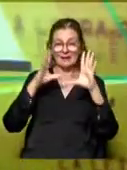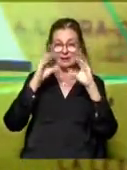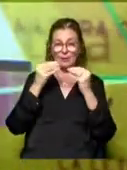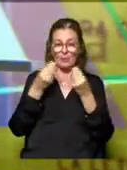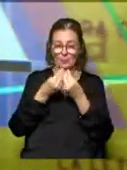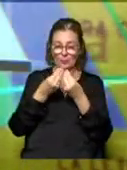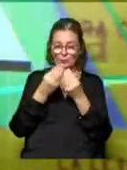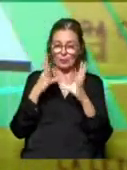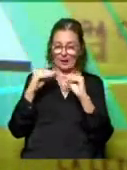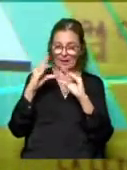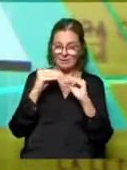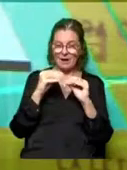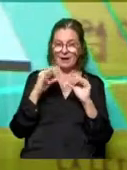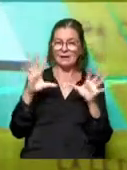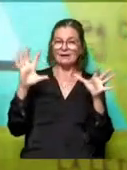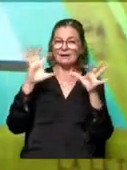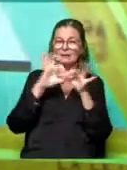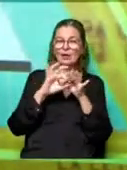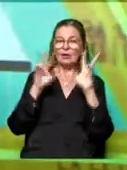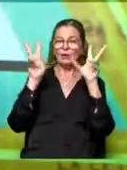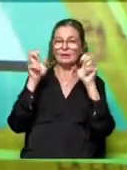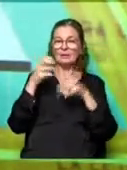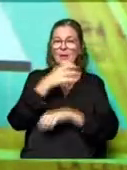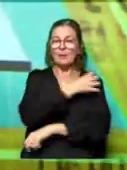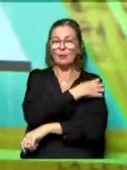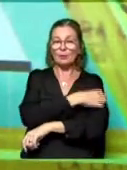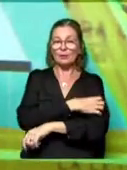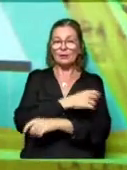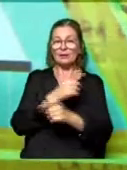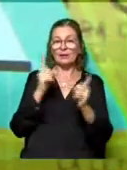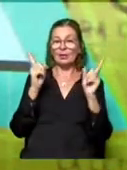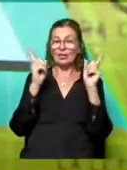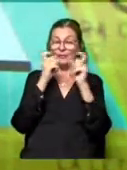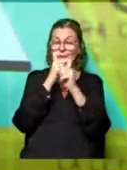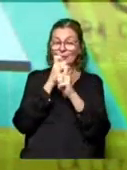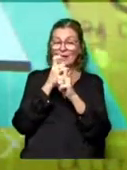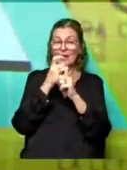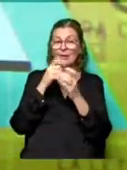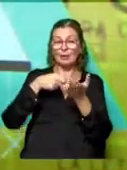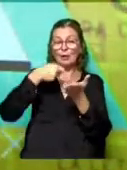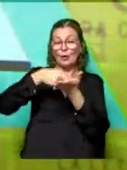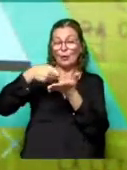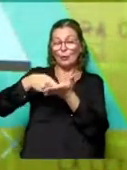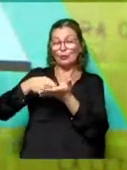por conversar. Relacionado con el tema pobreza o dificultades en los recursos